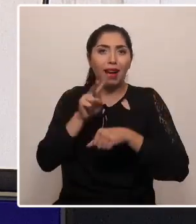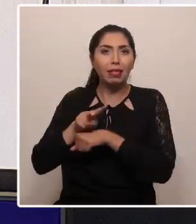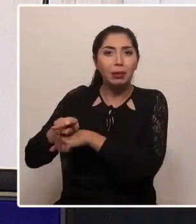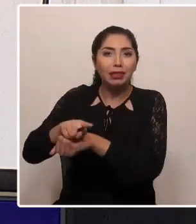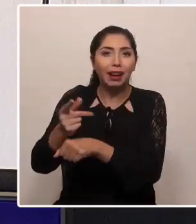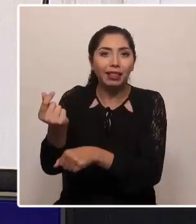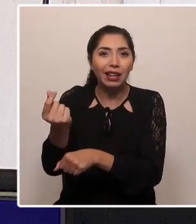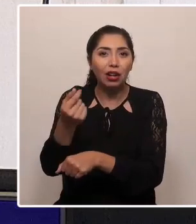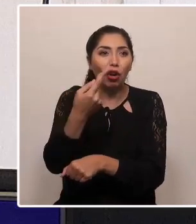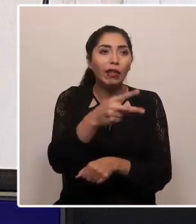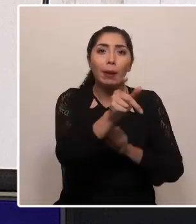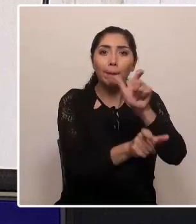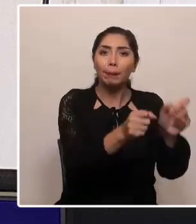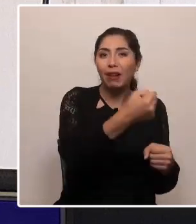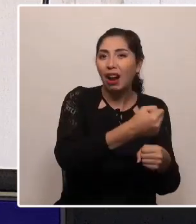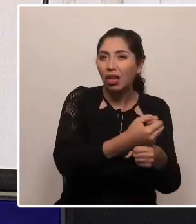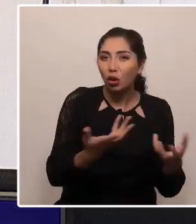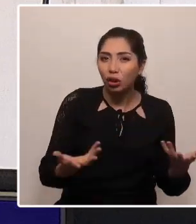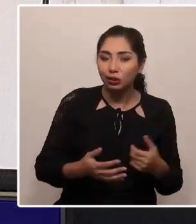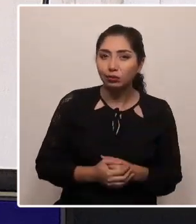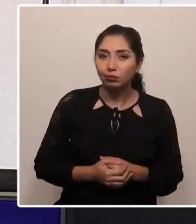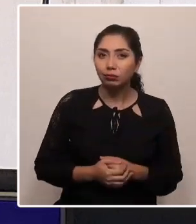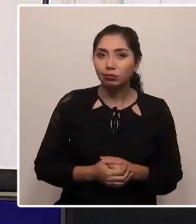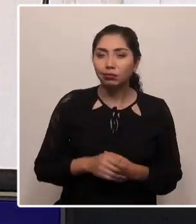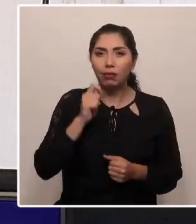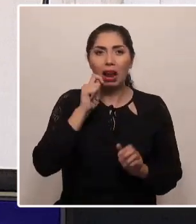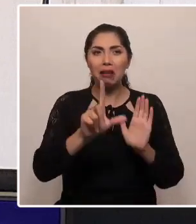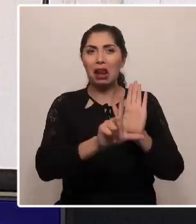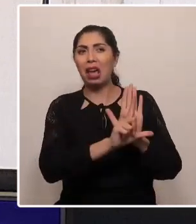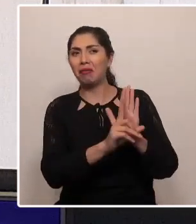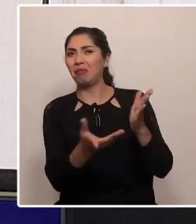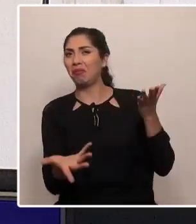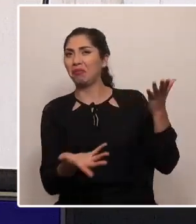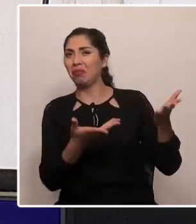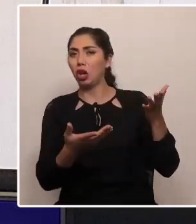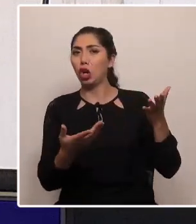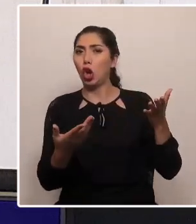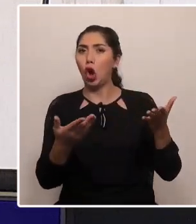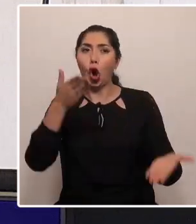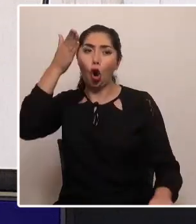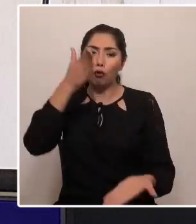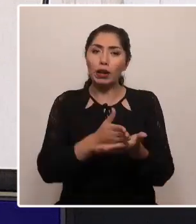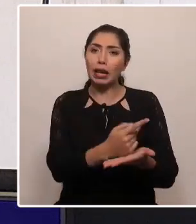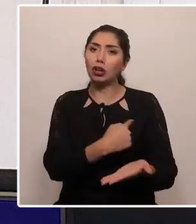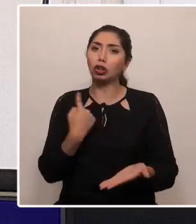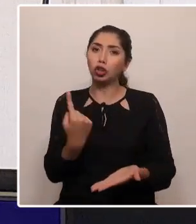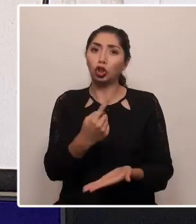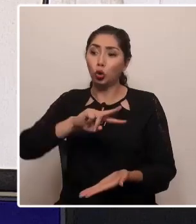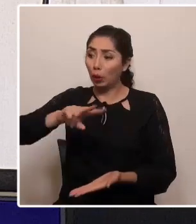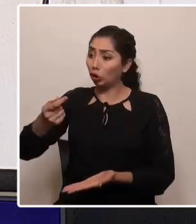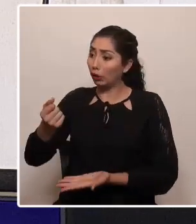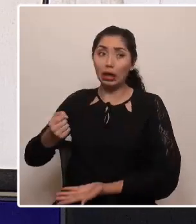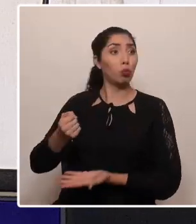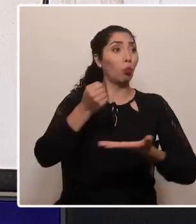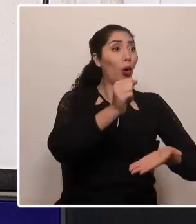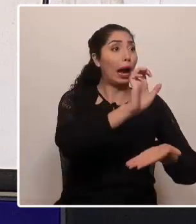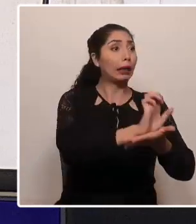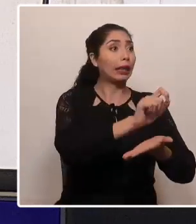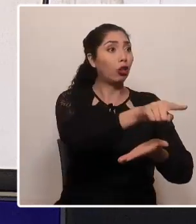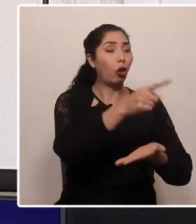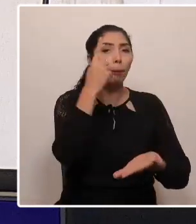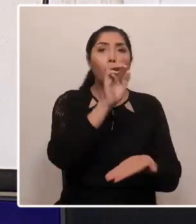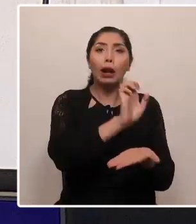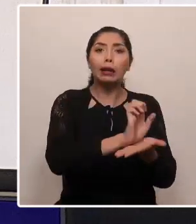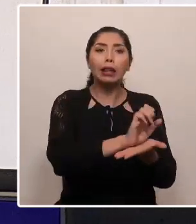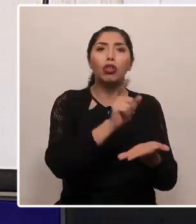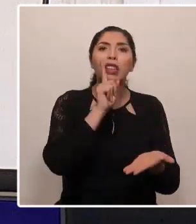los trabajadores. Esta es la ley del embudo. Nos obligan a darle nuestro dinero al Estado, pero no se reconoce que ese dinero pertenece a